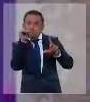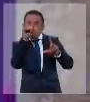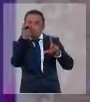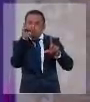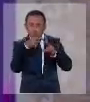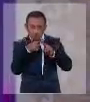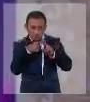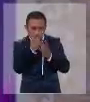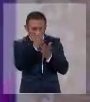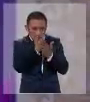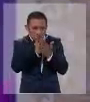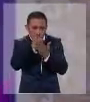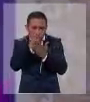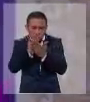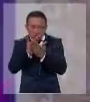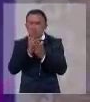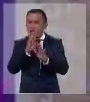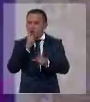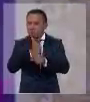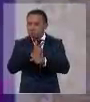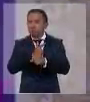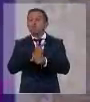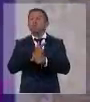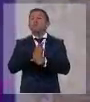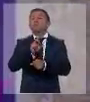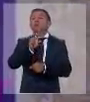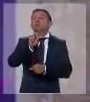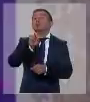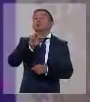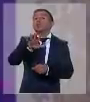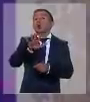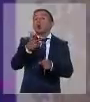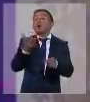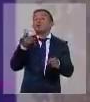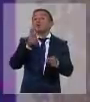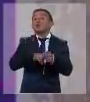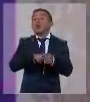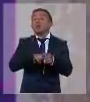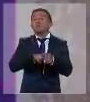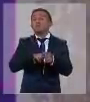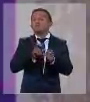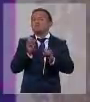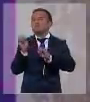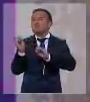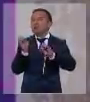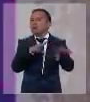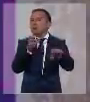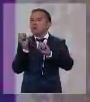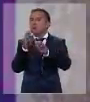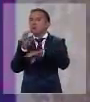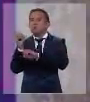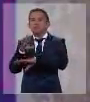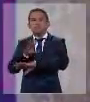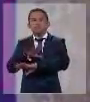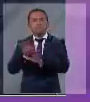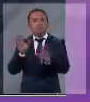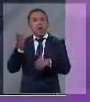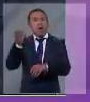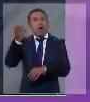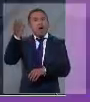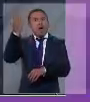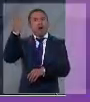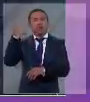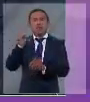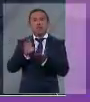35 hospitales abandonados. Sí, que no tienen. Que se invirtió, mejor dicho, se